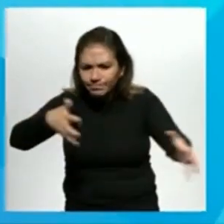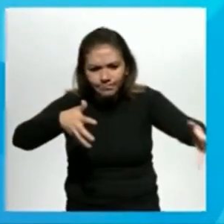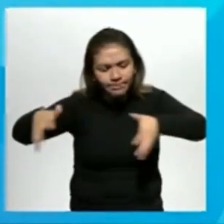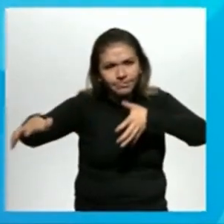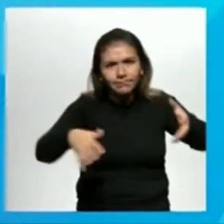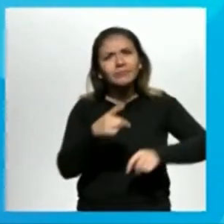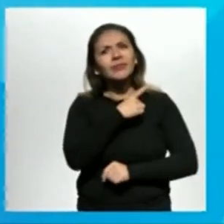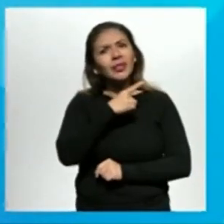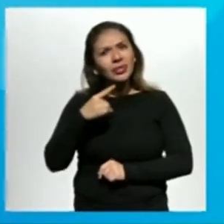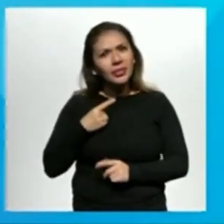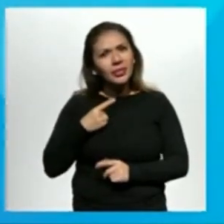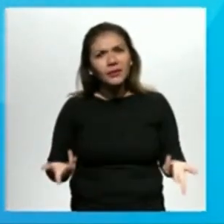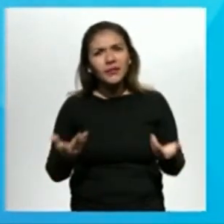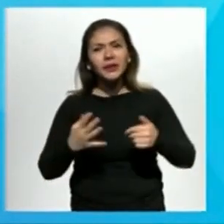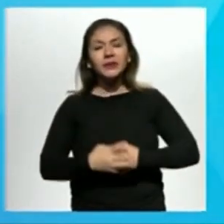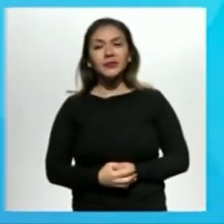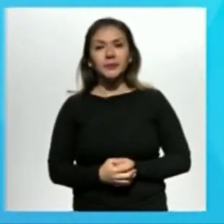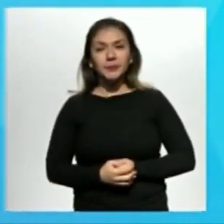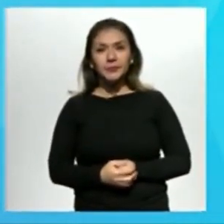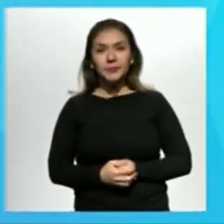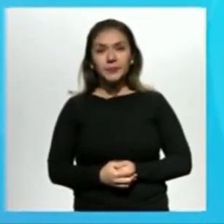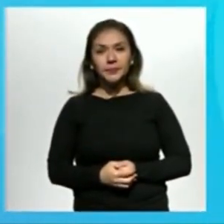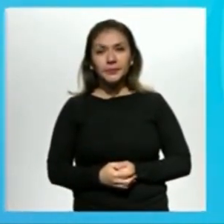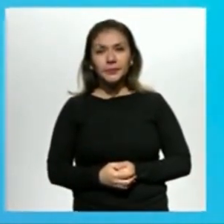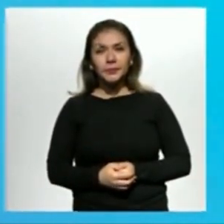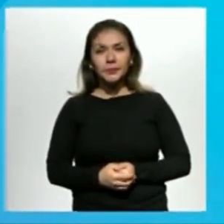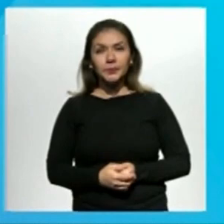de usarlas.